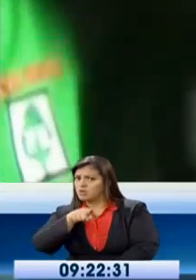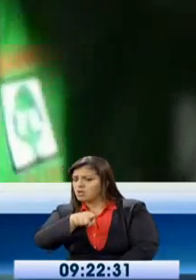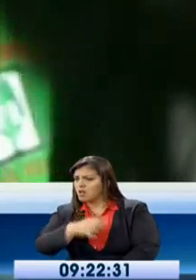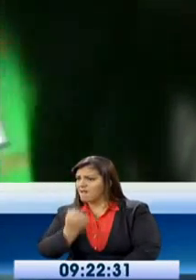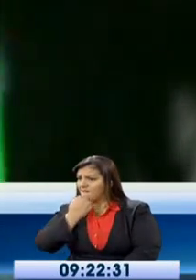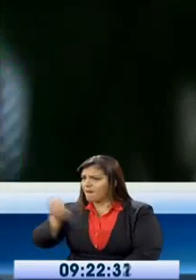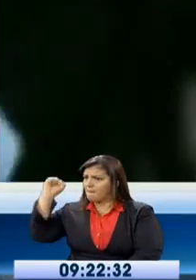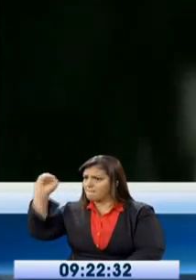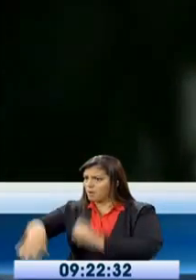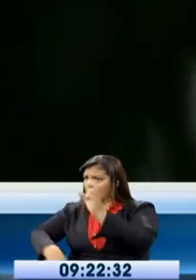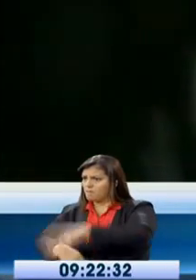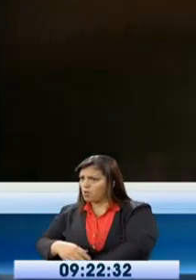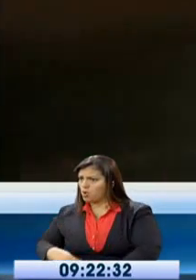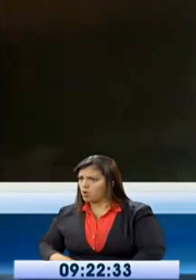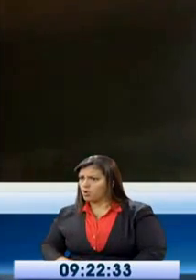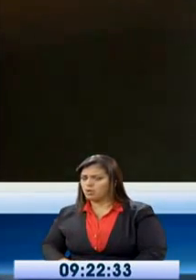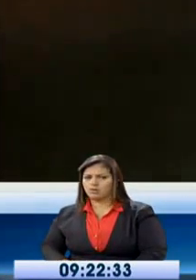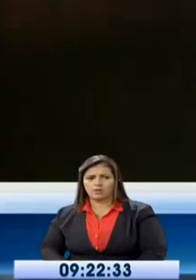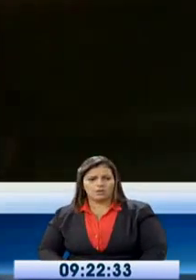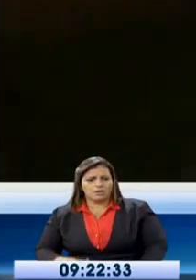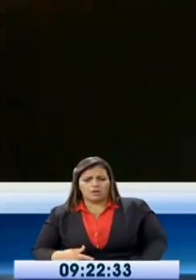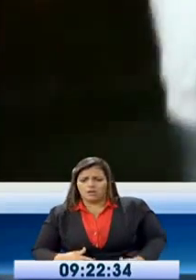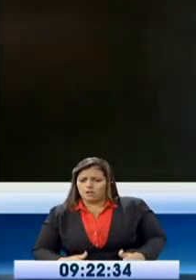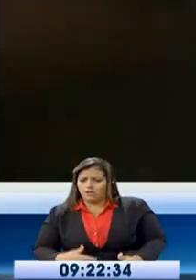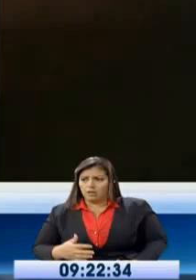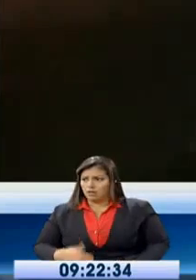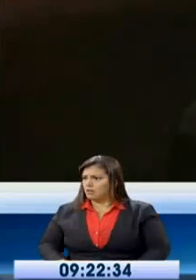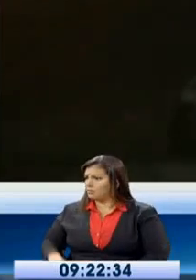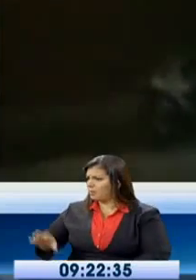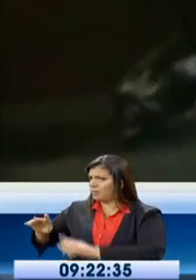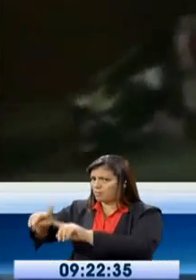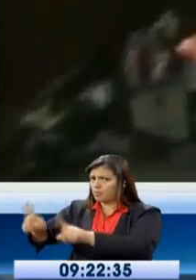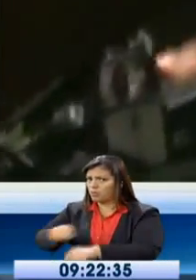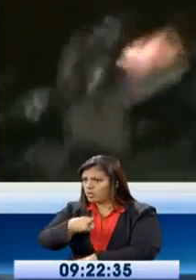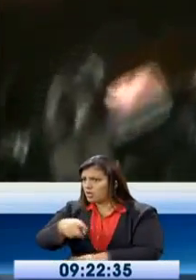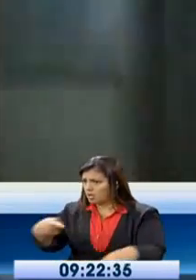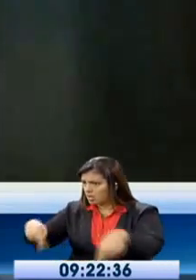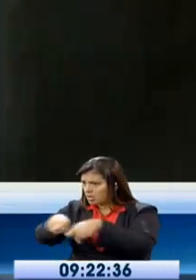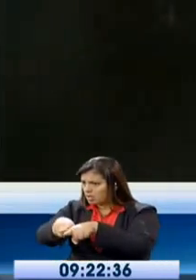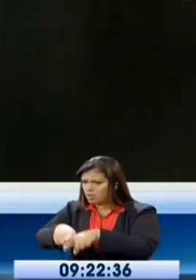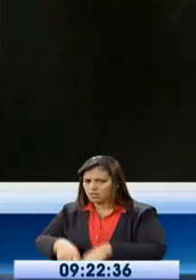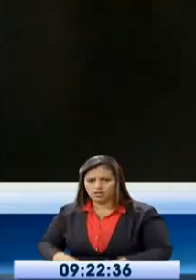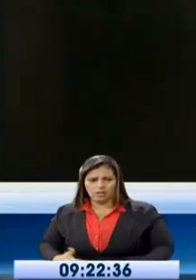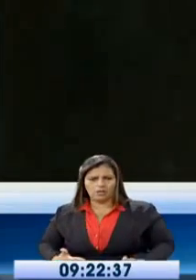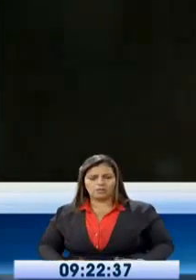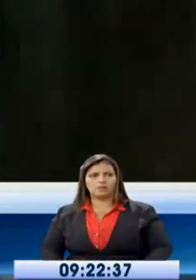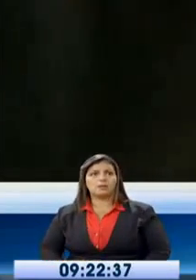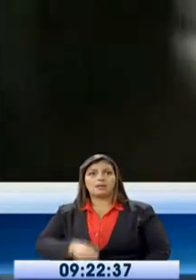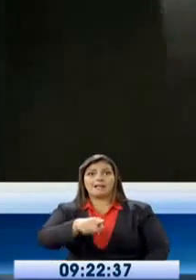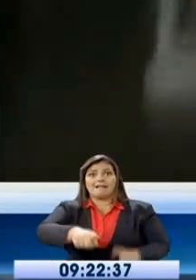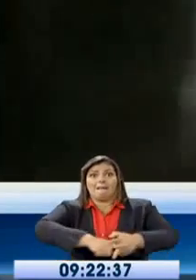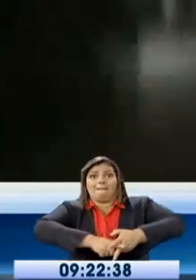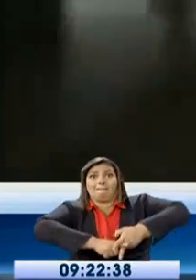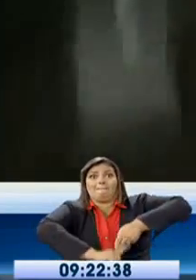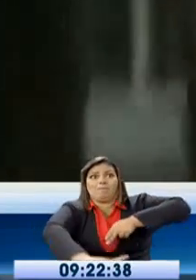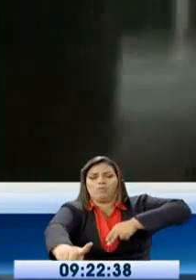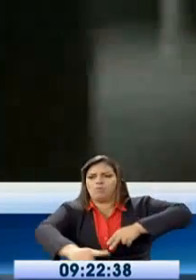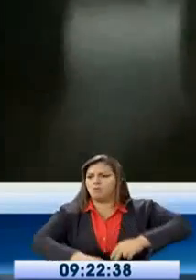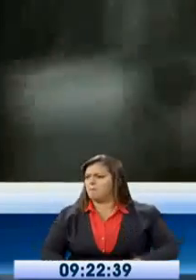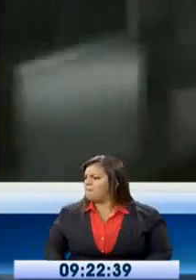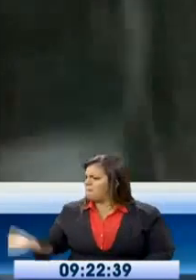pareja? Al verse descubierto, el hombre emprendió la huida. ¿Por qué te corres? ¡Ah! ¡Agárralo,